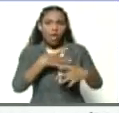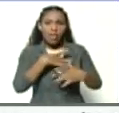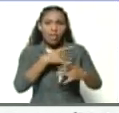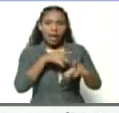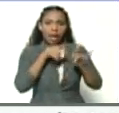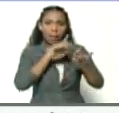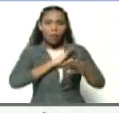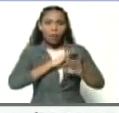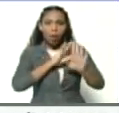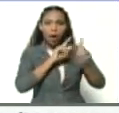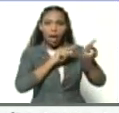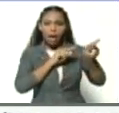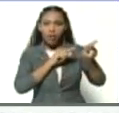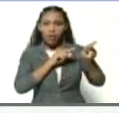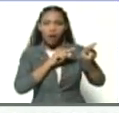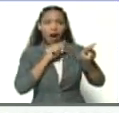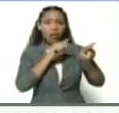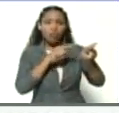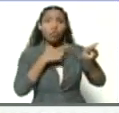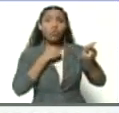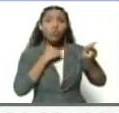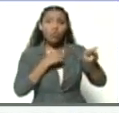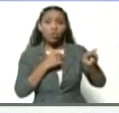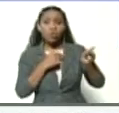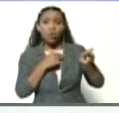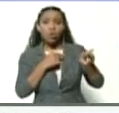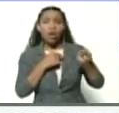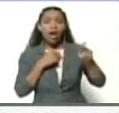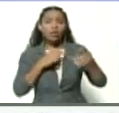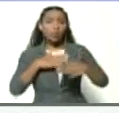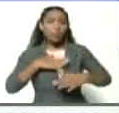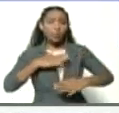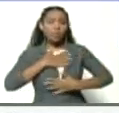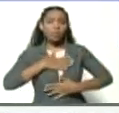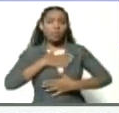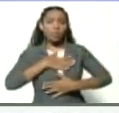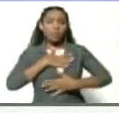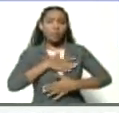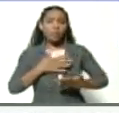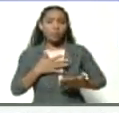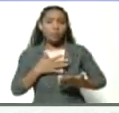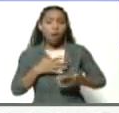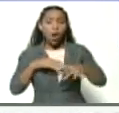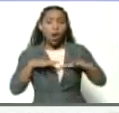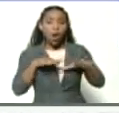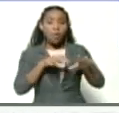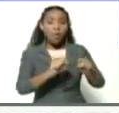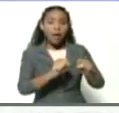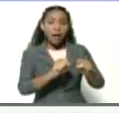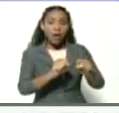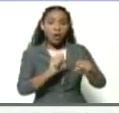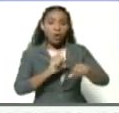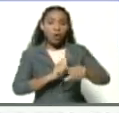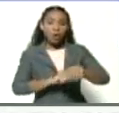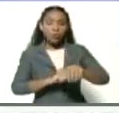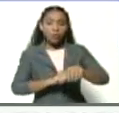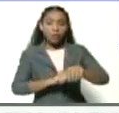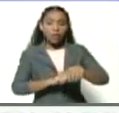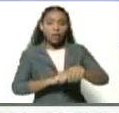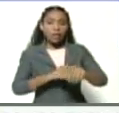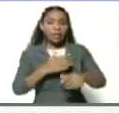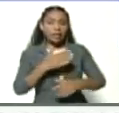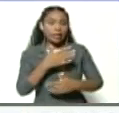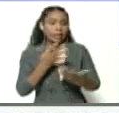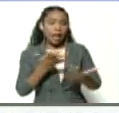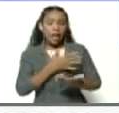intereses, a sus gustos, a sus placeres. Los imperios de turno que